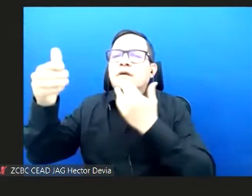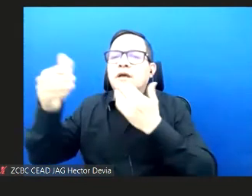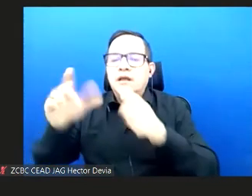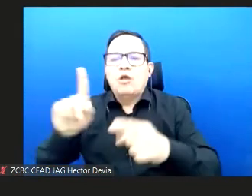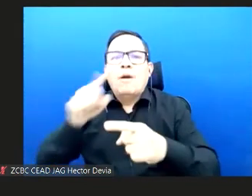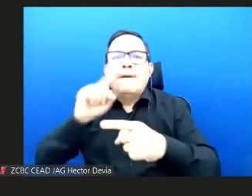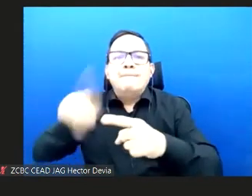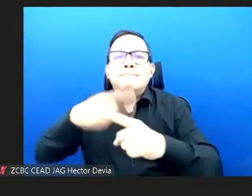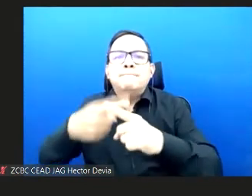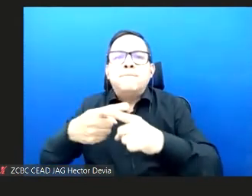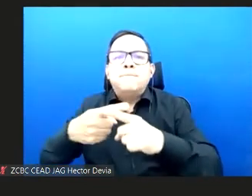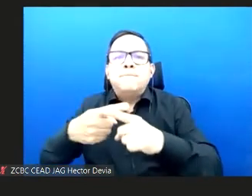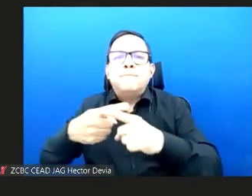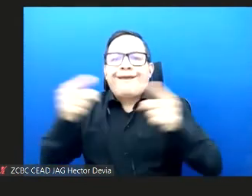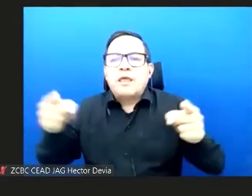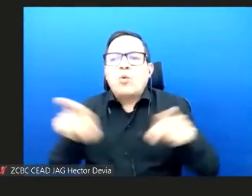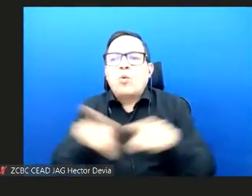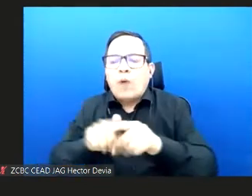Discúlpenme un momento.